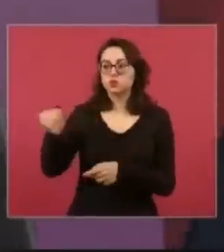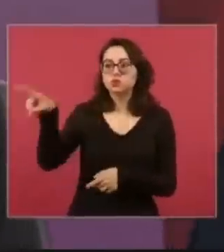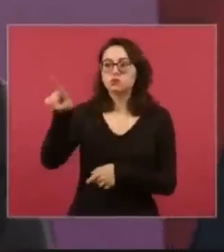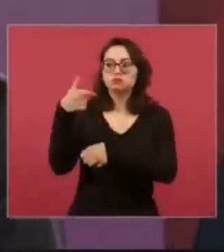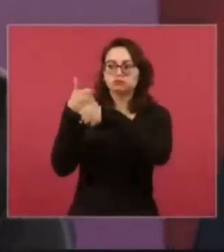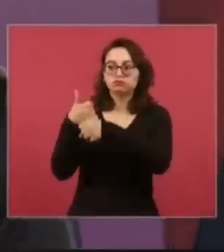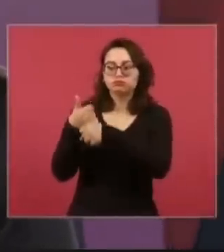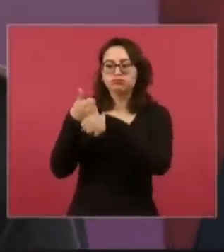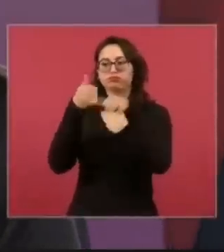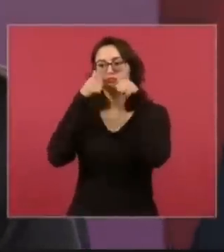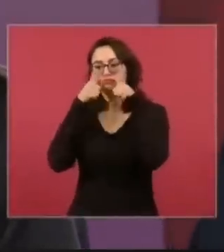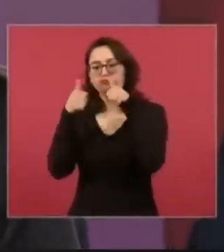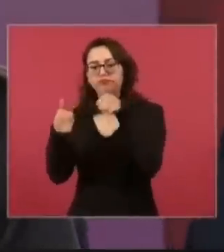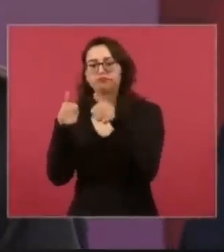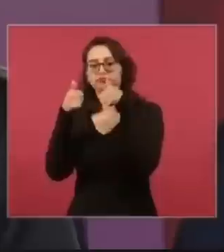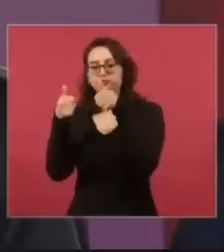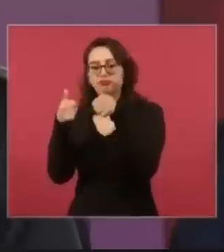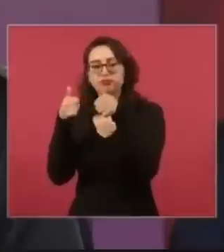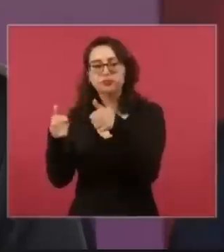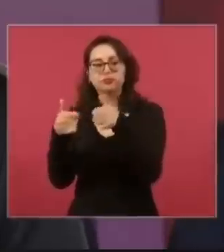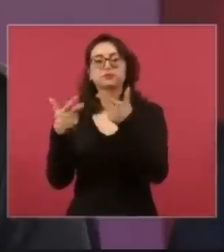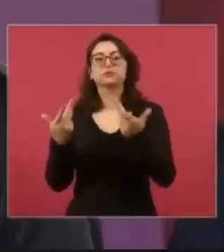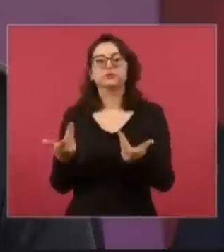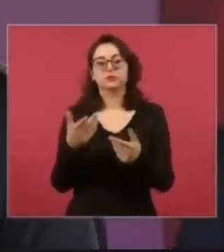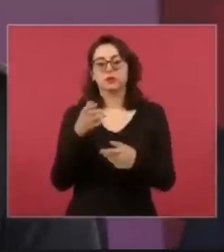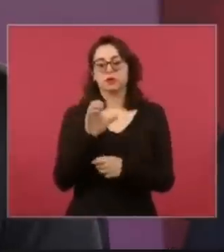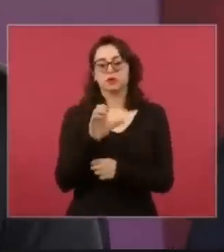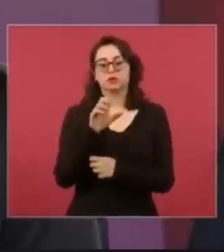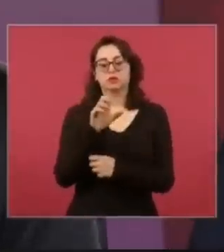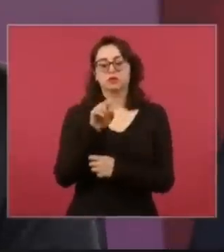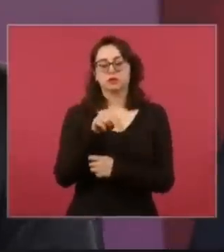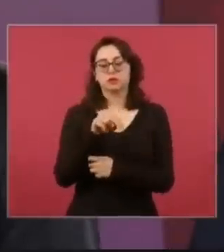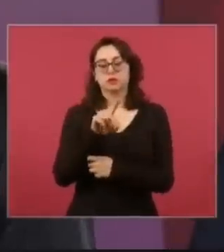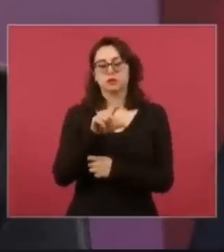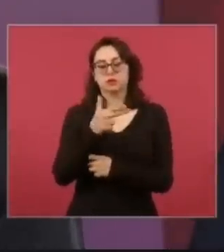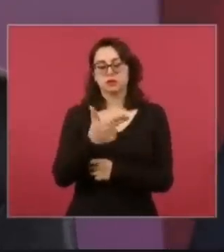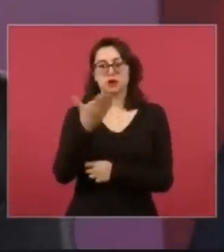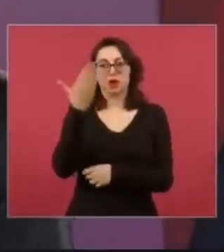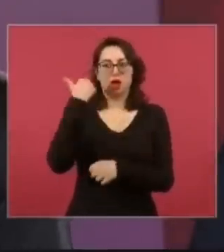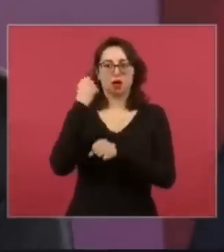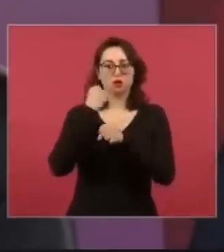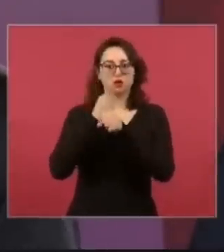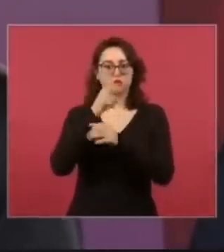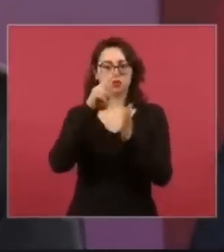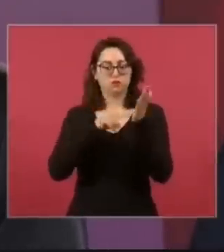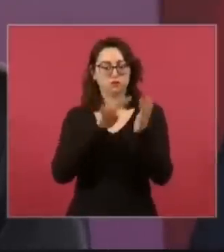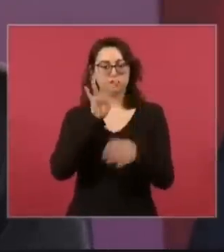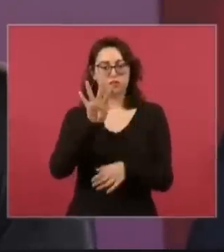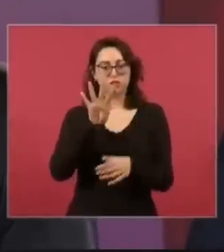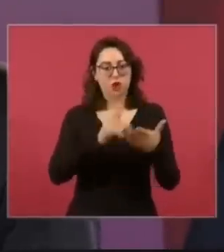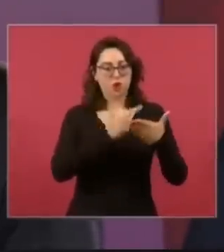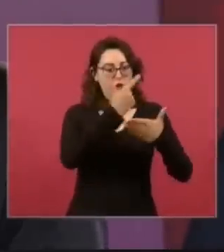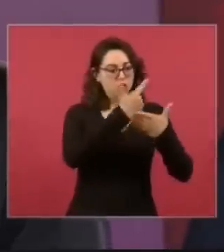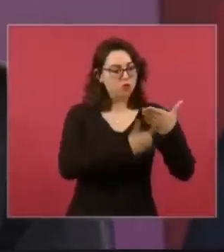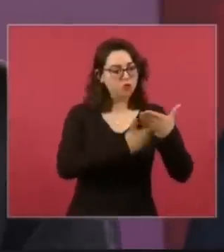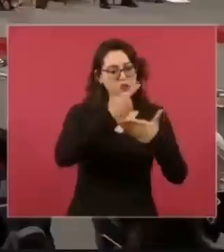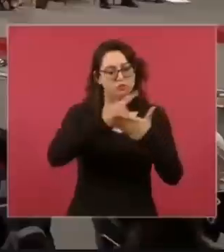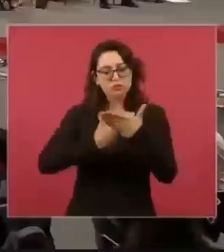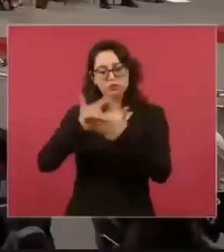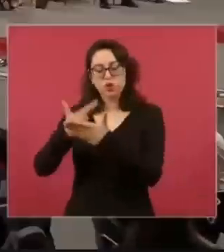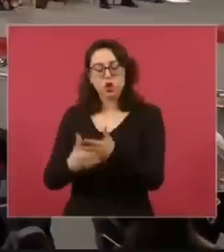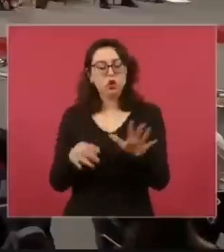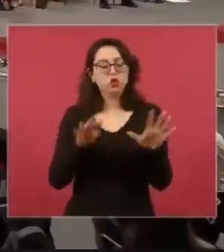desde la reconocidas por la recomendación de la Comisión Nacional de Derechos Humanos en 2019 involucra a